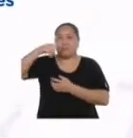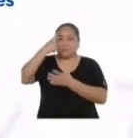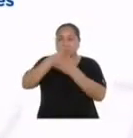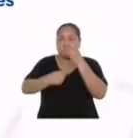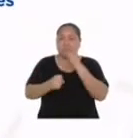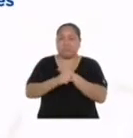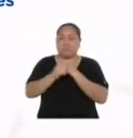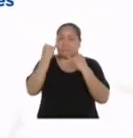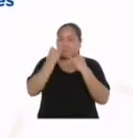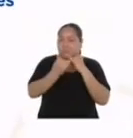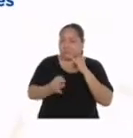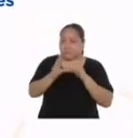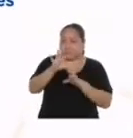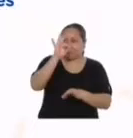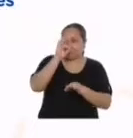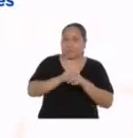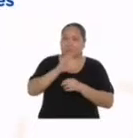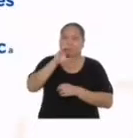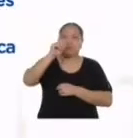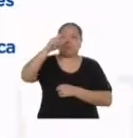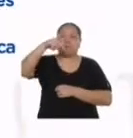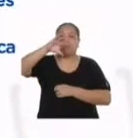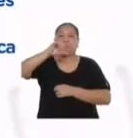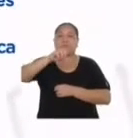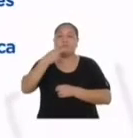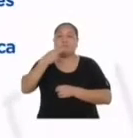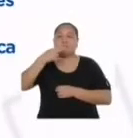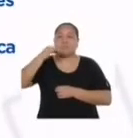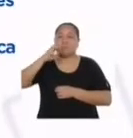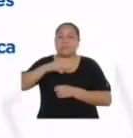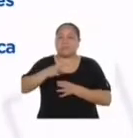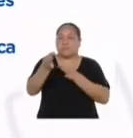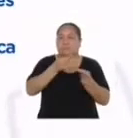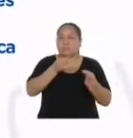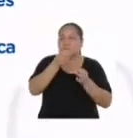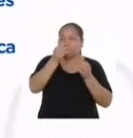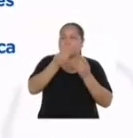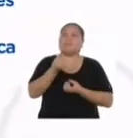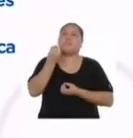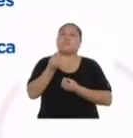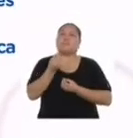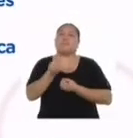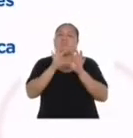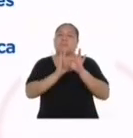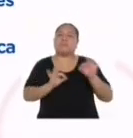Finalmente, identifica una cuenca hidrográfica y explica su potencial de aprovechamiento.